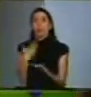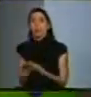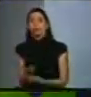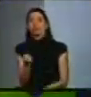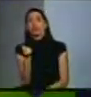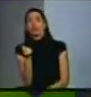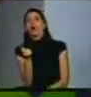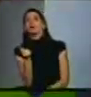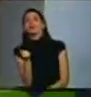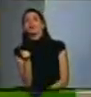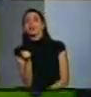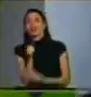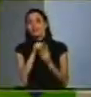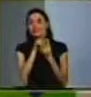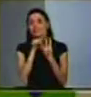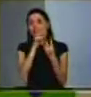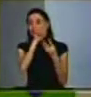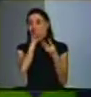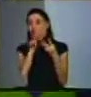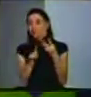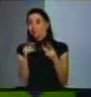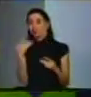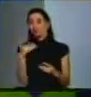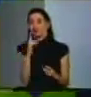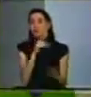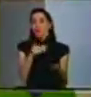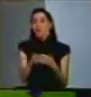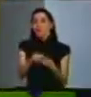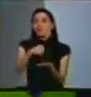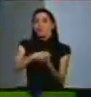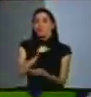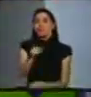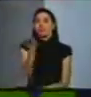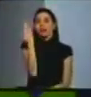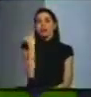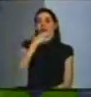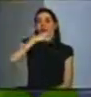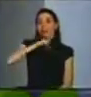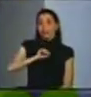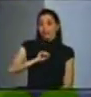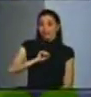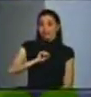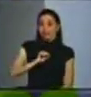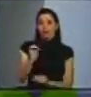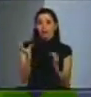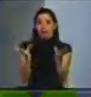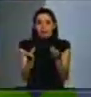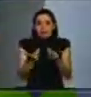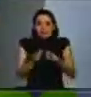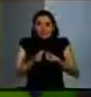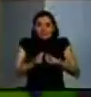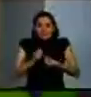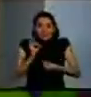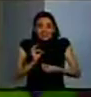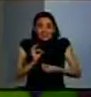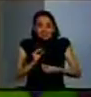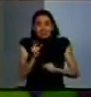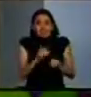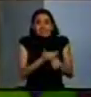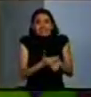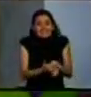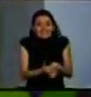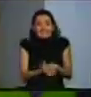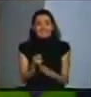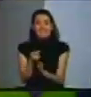y cuánto cuesta? Esas son las preguntas clave para el último fin de semana previo a la Navidad. La cuenta regresiva casó a varios atrasados